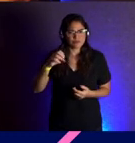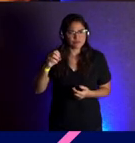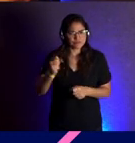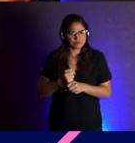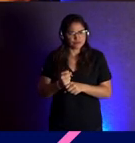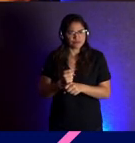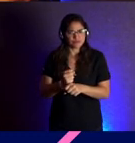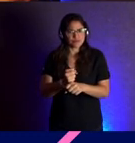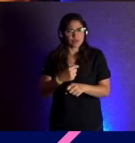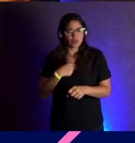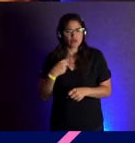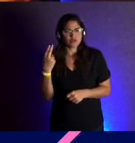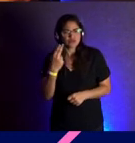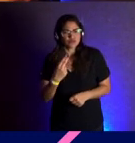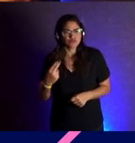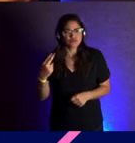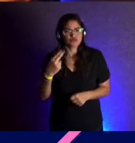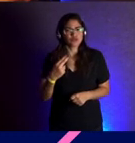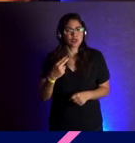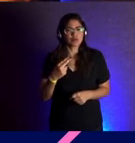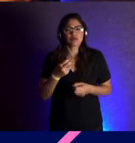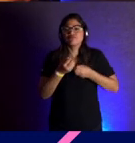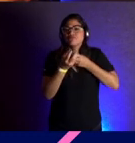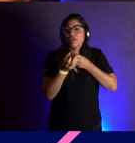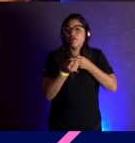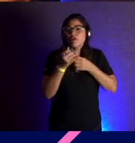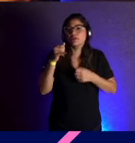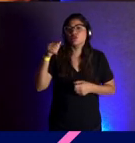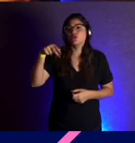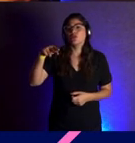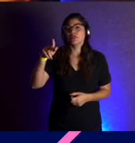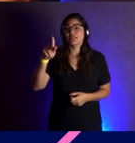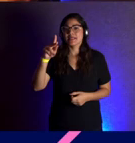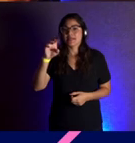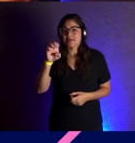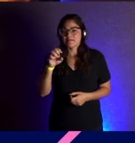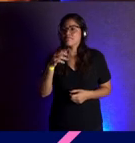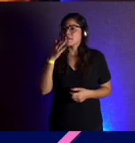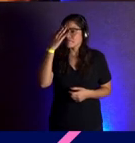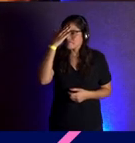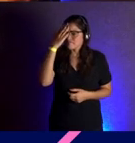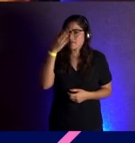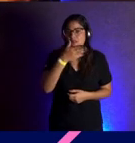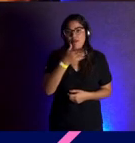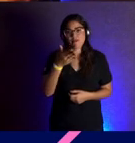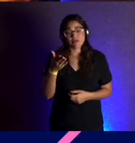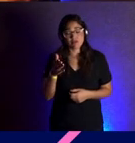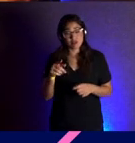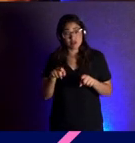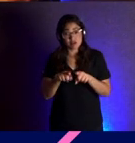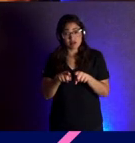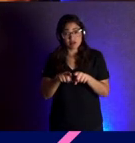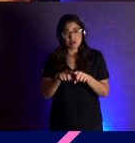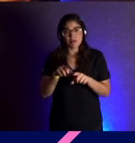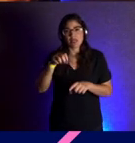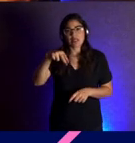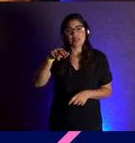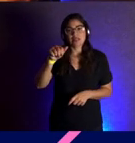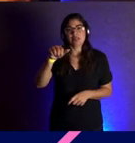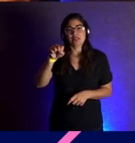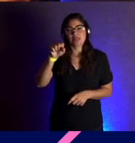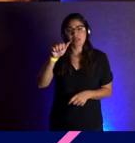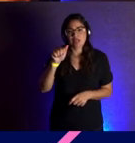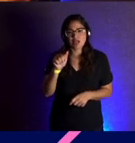datos del INPE, gracias, y de la NASA por 20 años. Usamos una base de datos que comprende